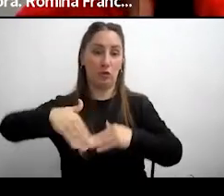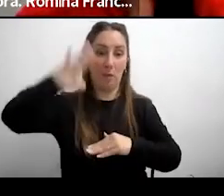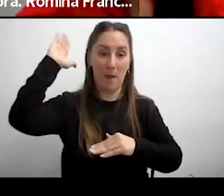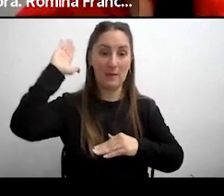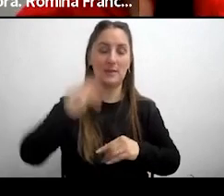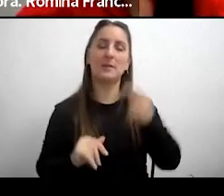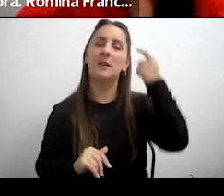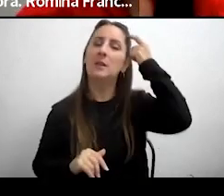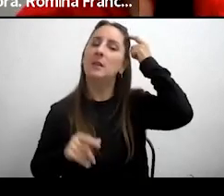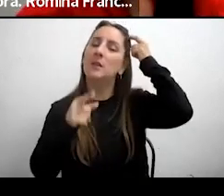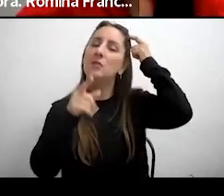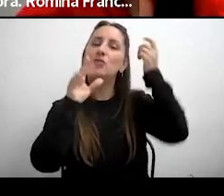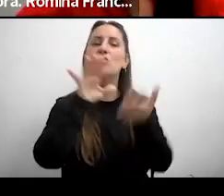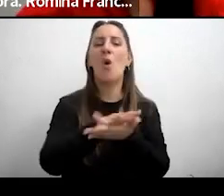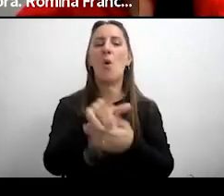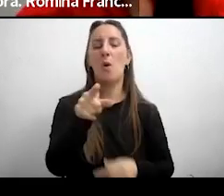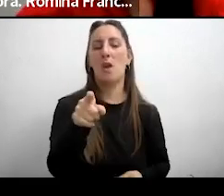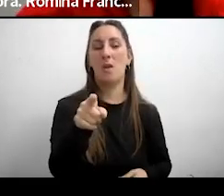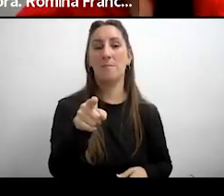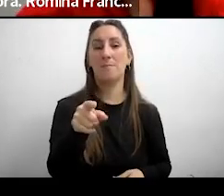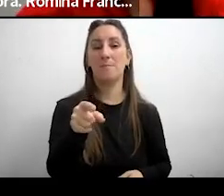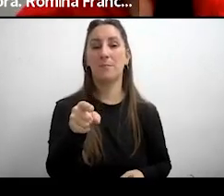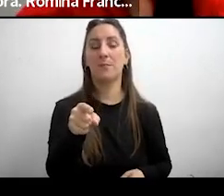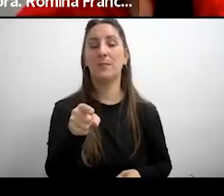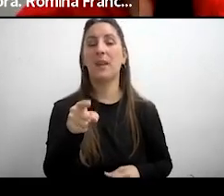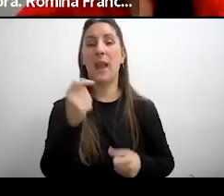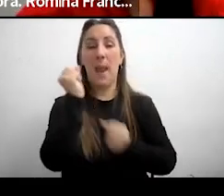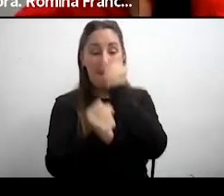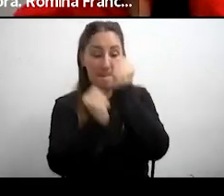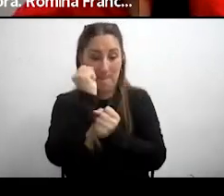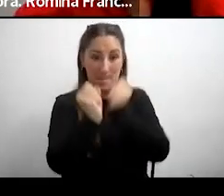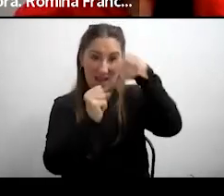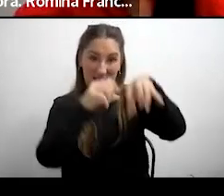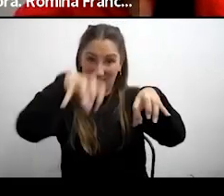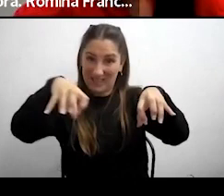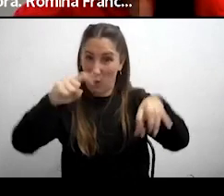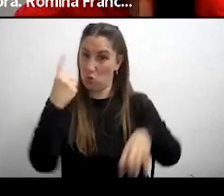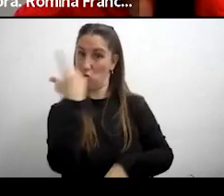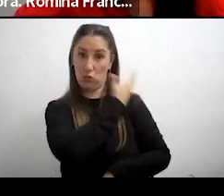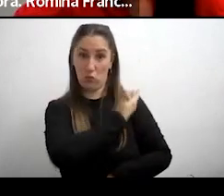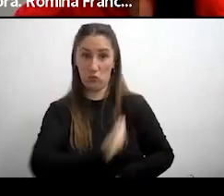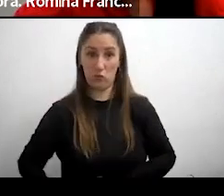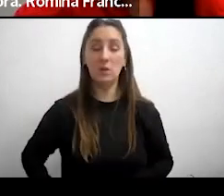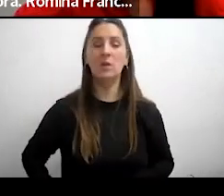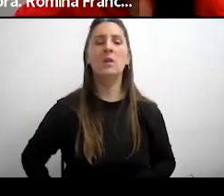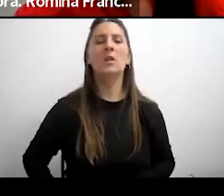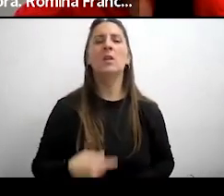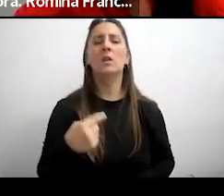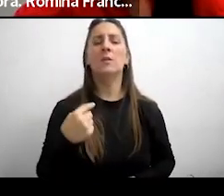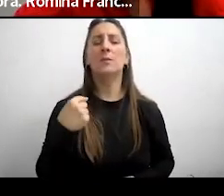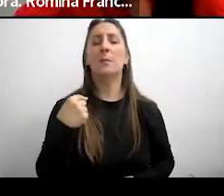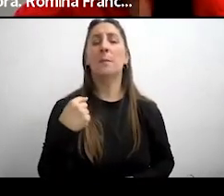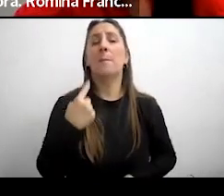en lo que respecta básicamente a lo que es las empresas unipersonales, nuestro